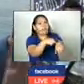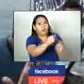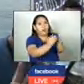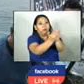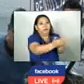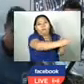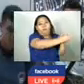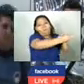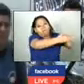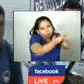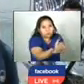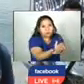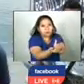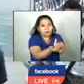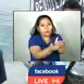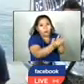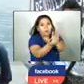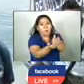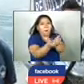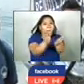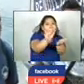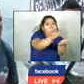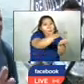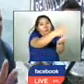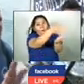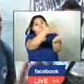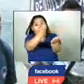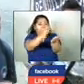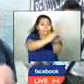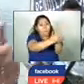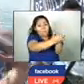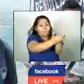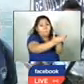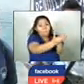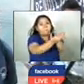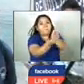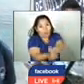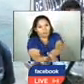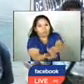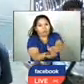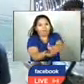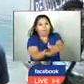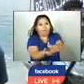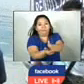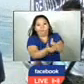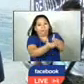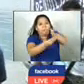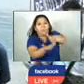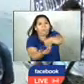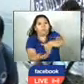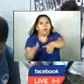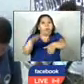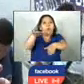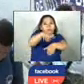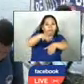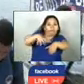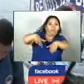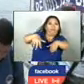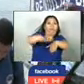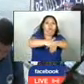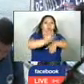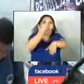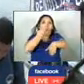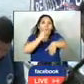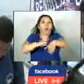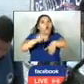vuelta, que había sido golpeada por una ráfaga de viento y provocó que la lancha se hundiera. Fue él que